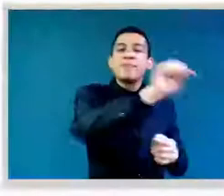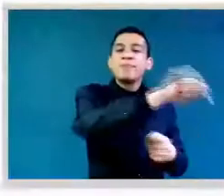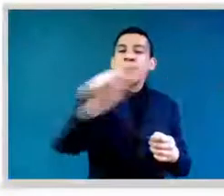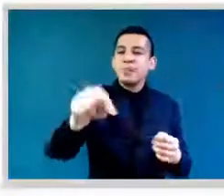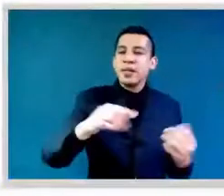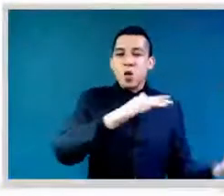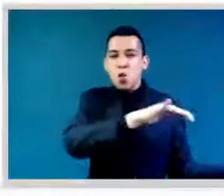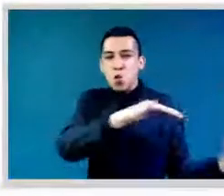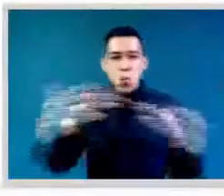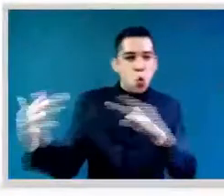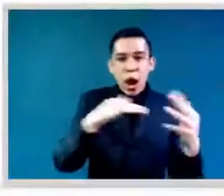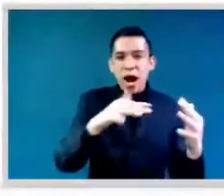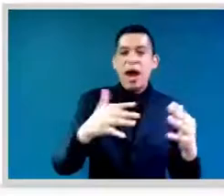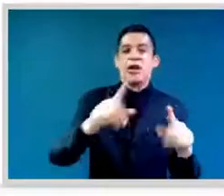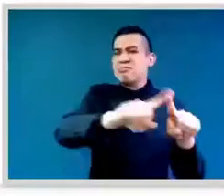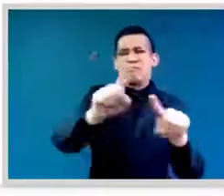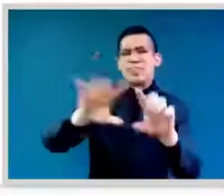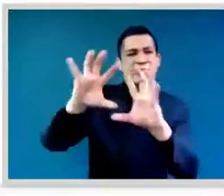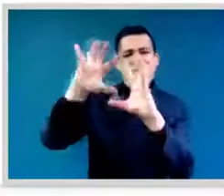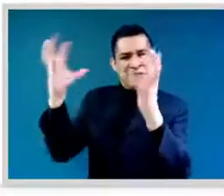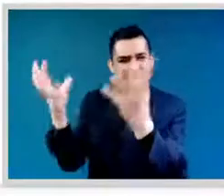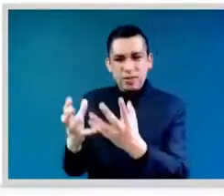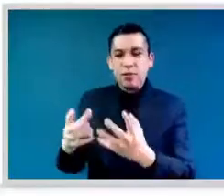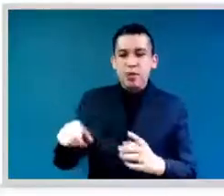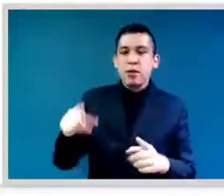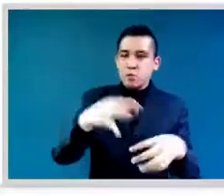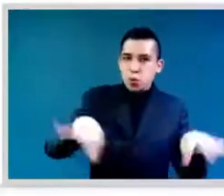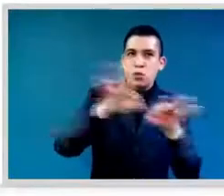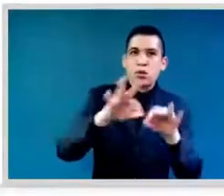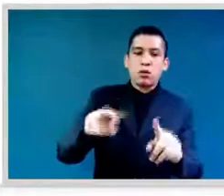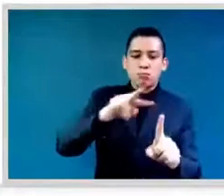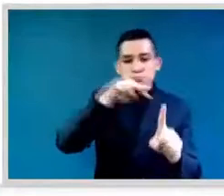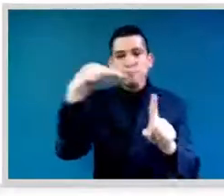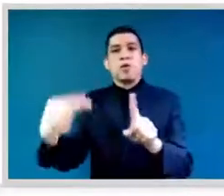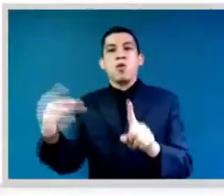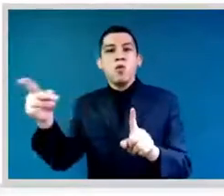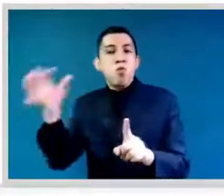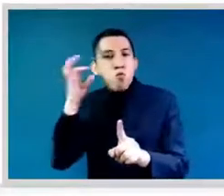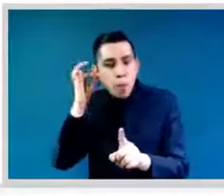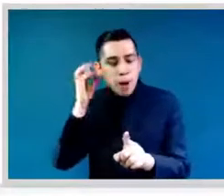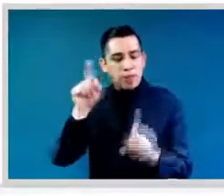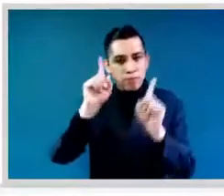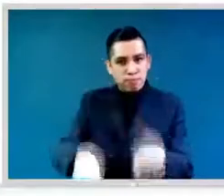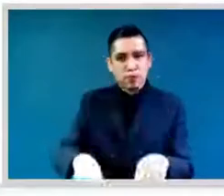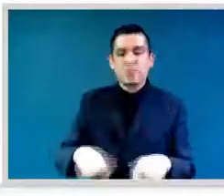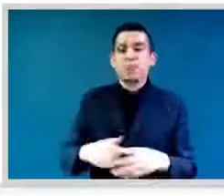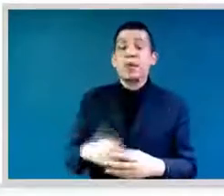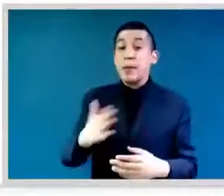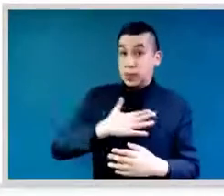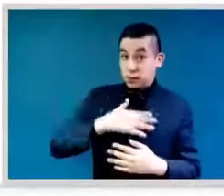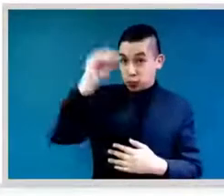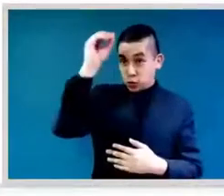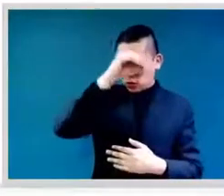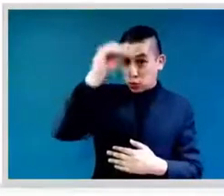forme parte de la perspectiva de las mujeres. Yo creo que el obstáculo fundamental que tenemos, entre otros muchos,